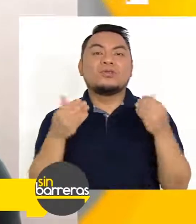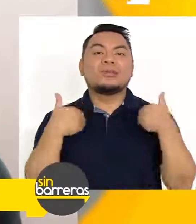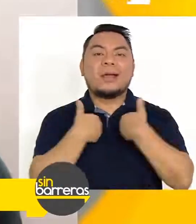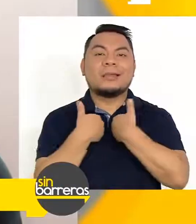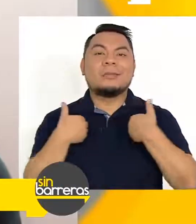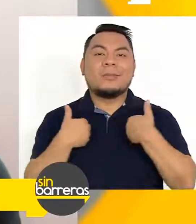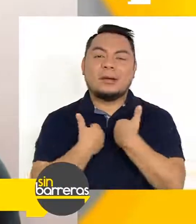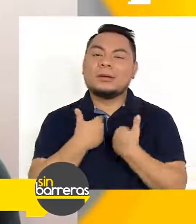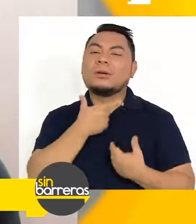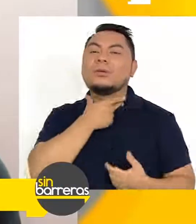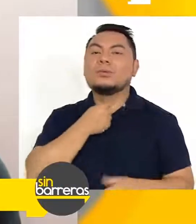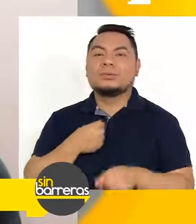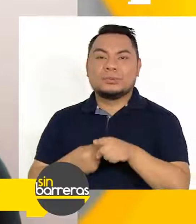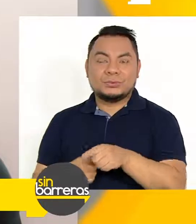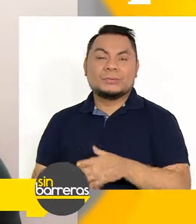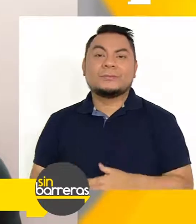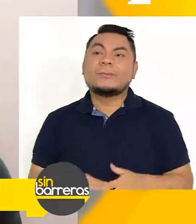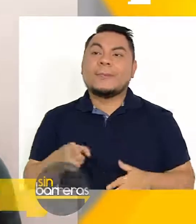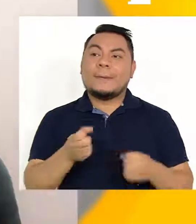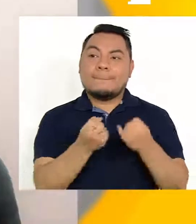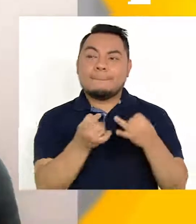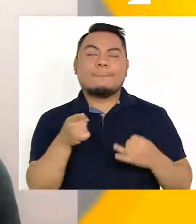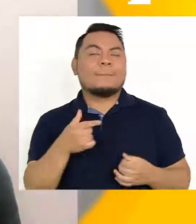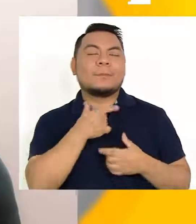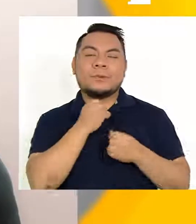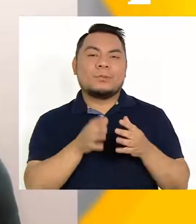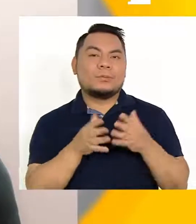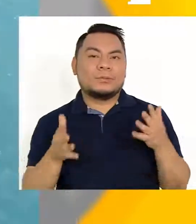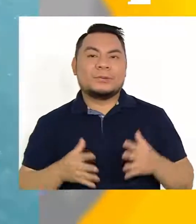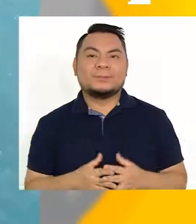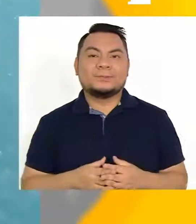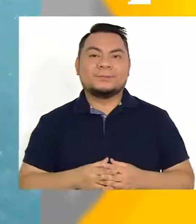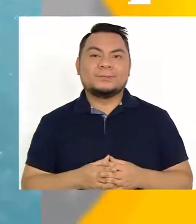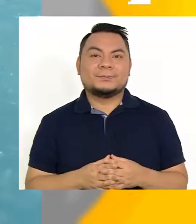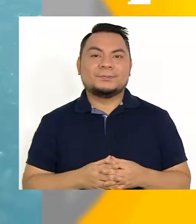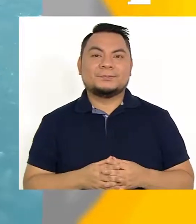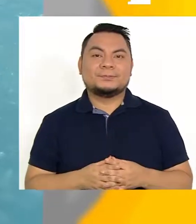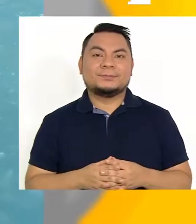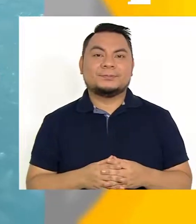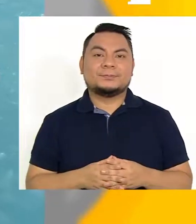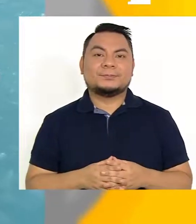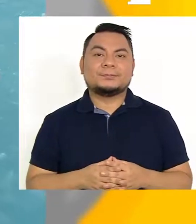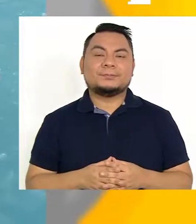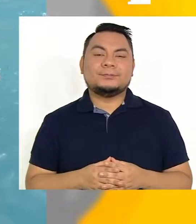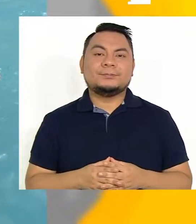animales. Y bueno, eso es algo que a él le encanta, ¿no?